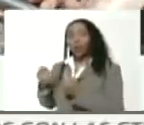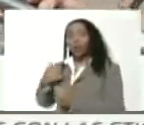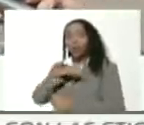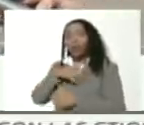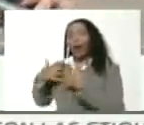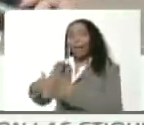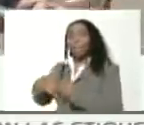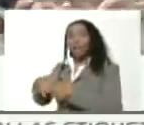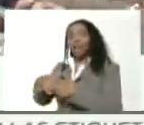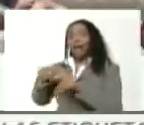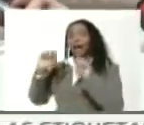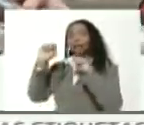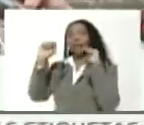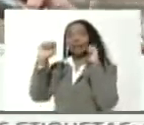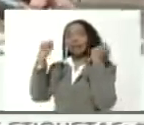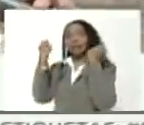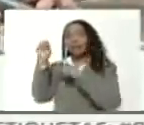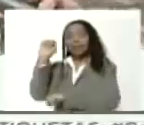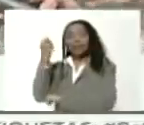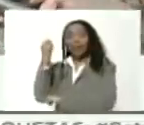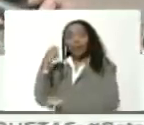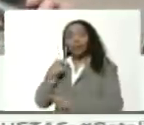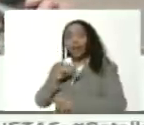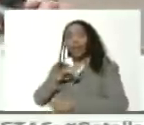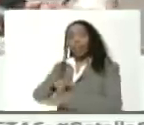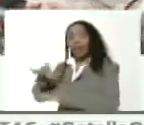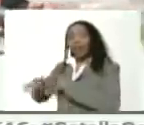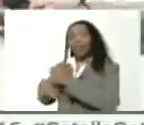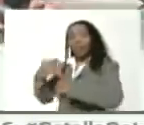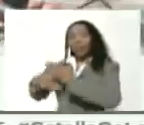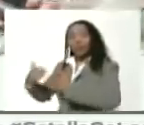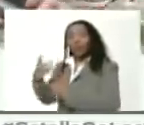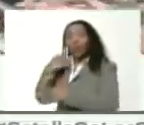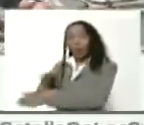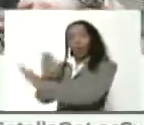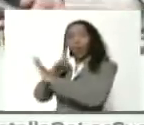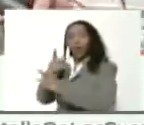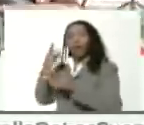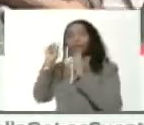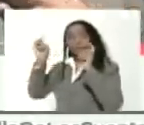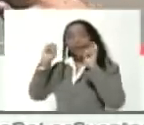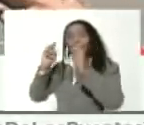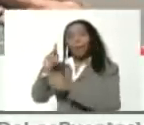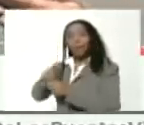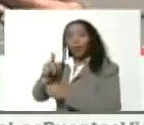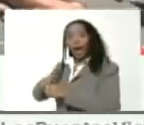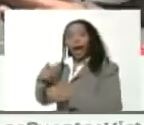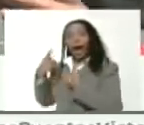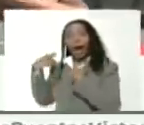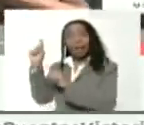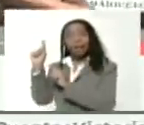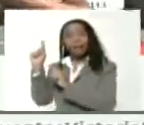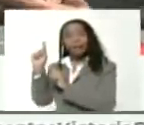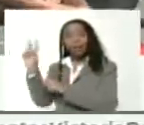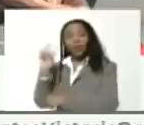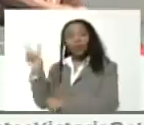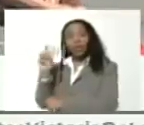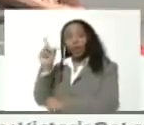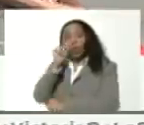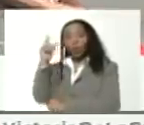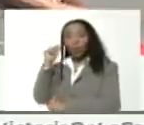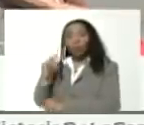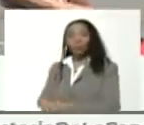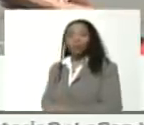empresa Citgo, de lo que se ha dejado de producir en Venezuela por el bloqueo, sobre todo en materia petrolera, es de los venezolanos y de las